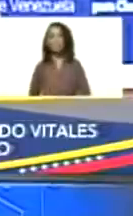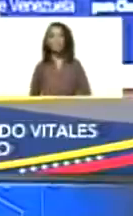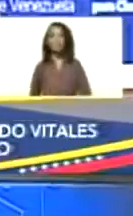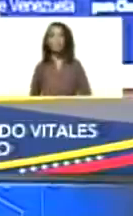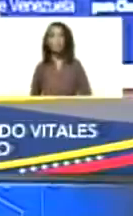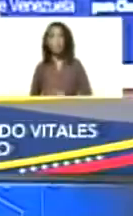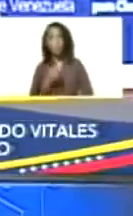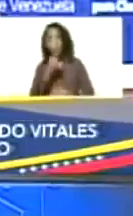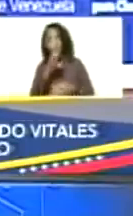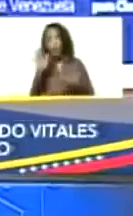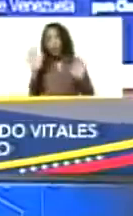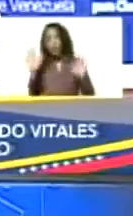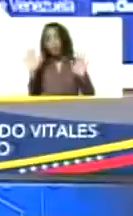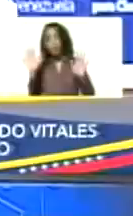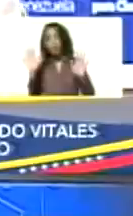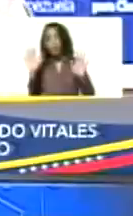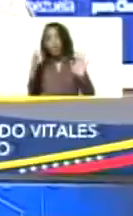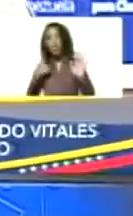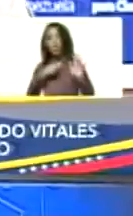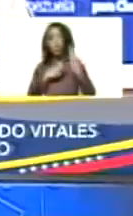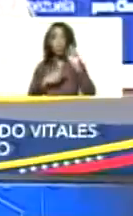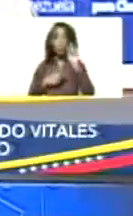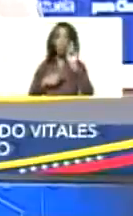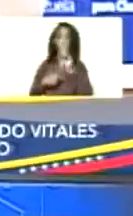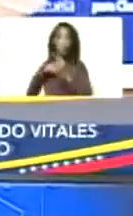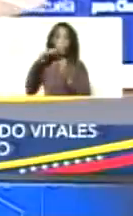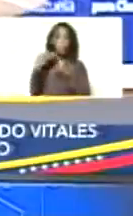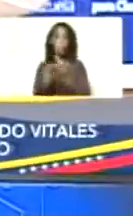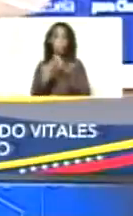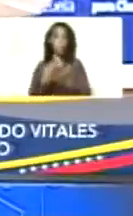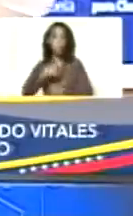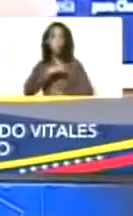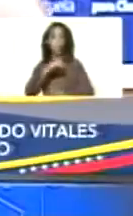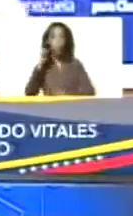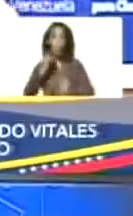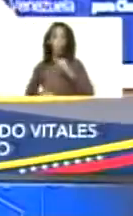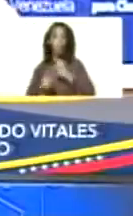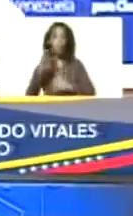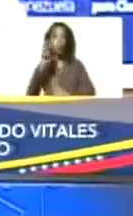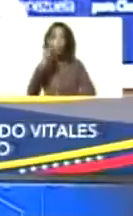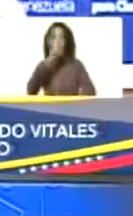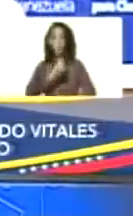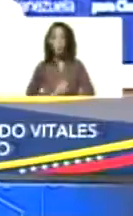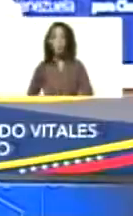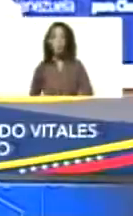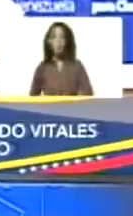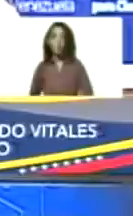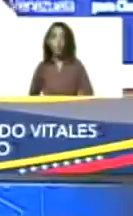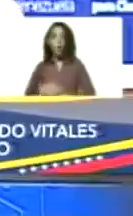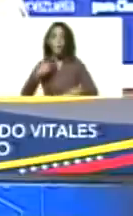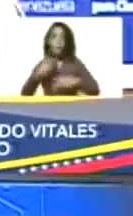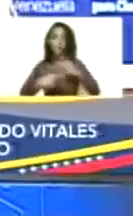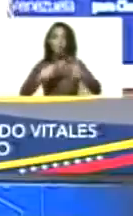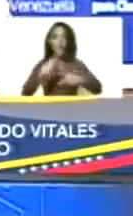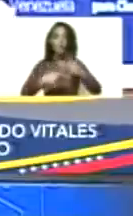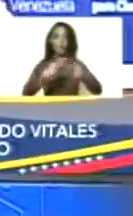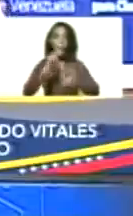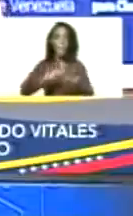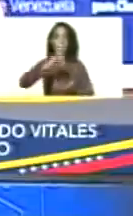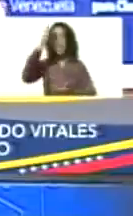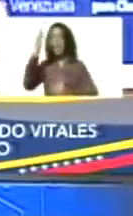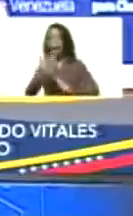Bueno, hemos visto, hemos sido testigos los dos últimos años de un proceso que llamamos